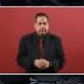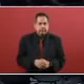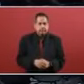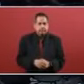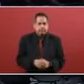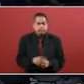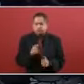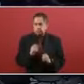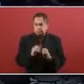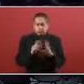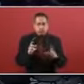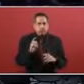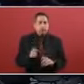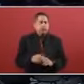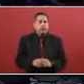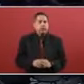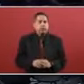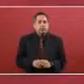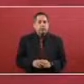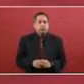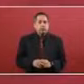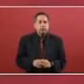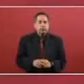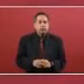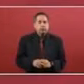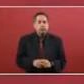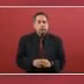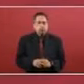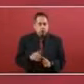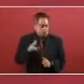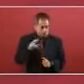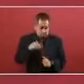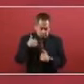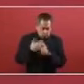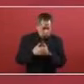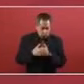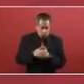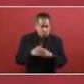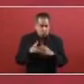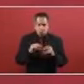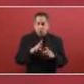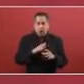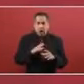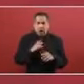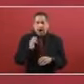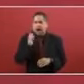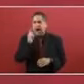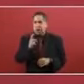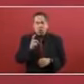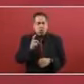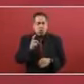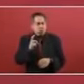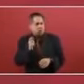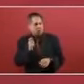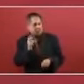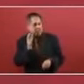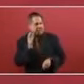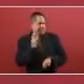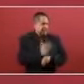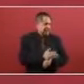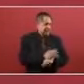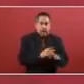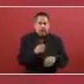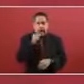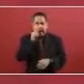en definitiva, no va a haber sanciones. Lo dije ayer